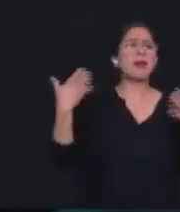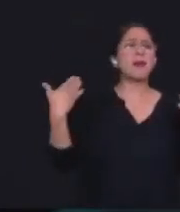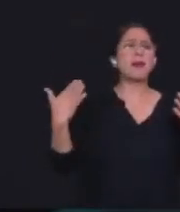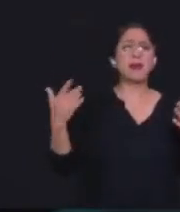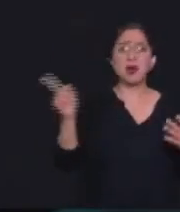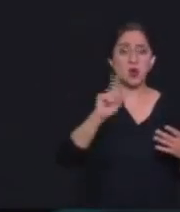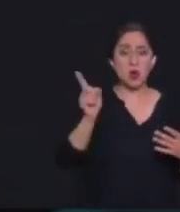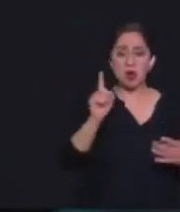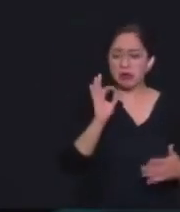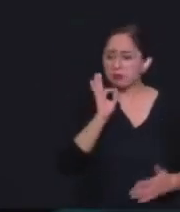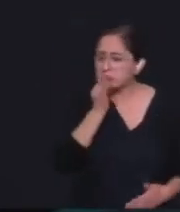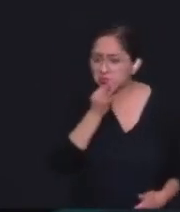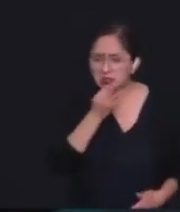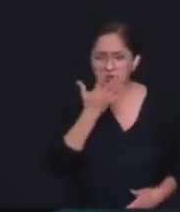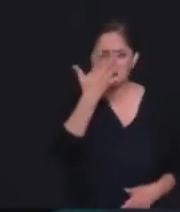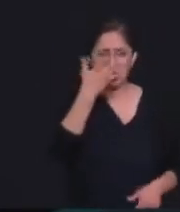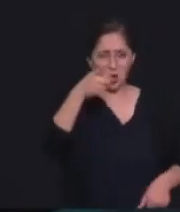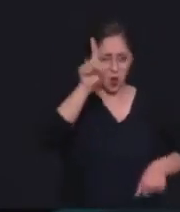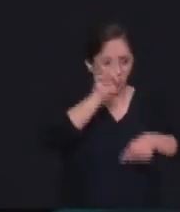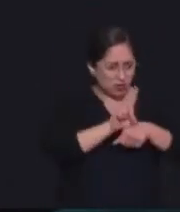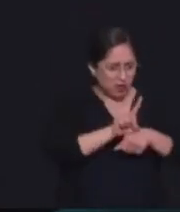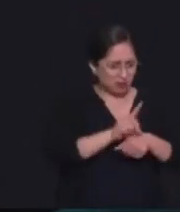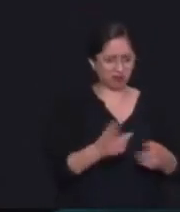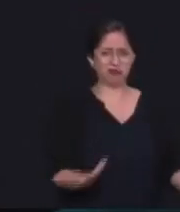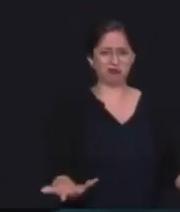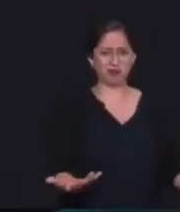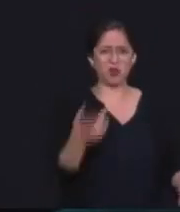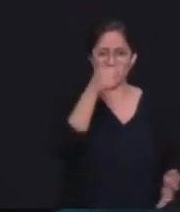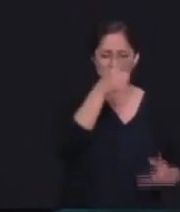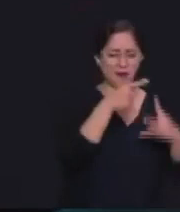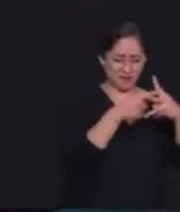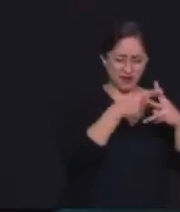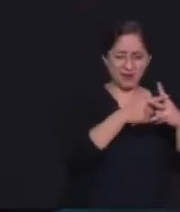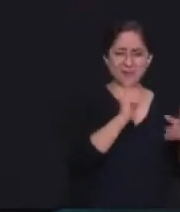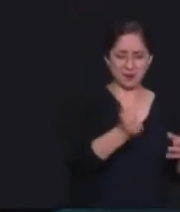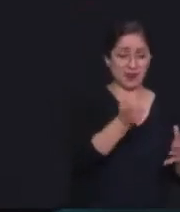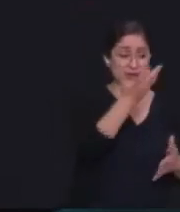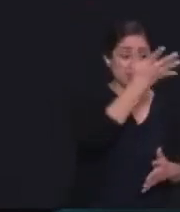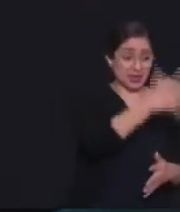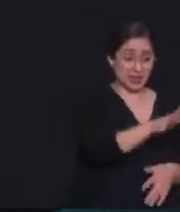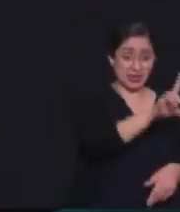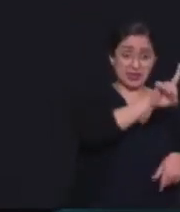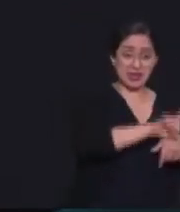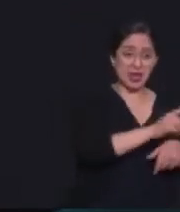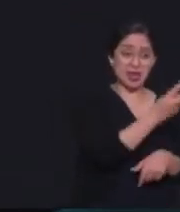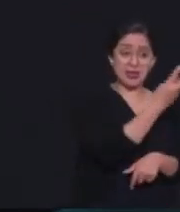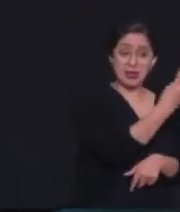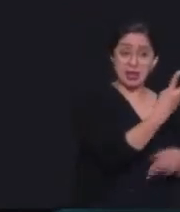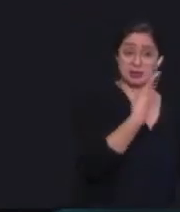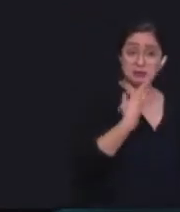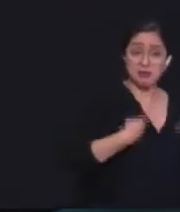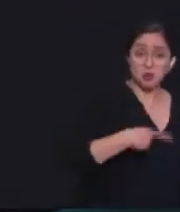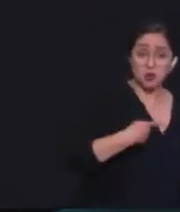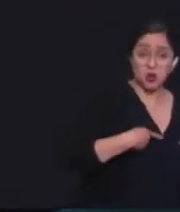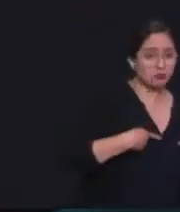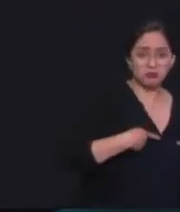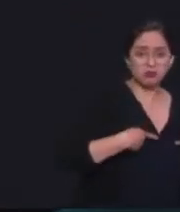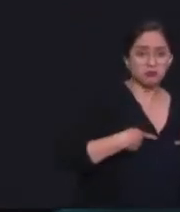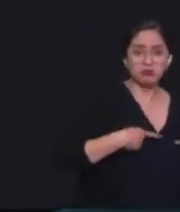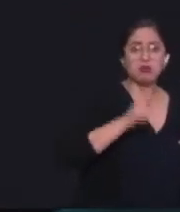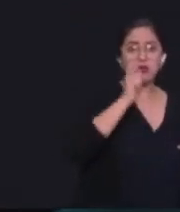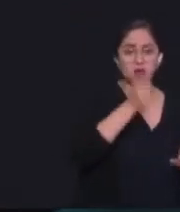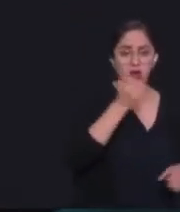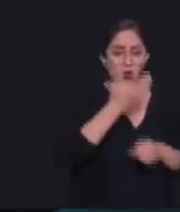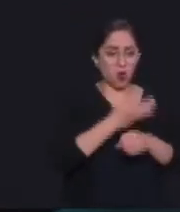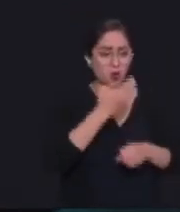vemos en 5 días. Entonces saquen cuentas, en 10 días, en vez de tener 3 personas que se infectaron por una, ahora ya tenemos